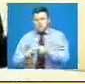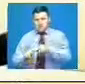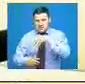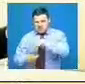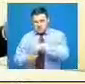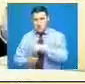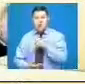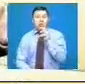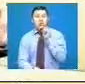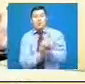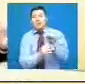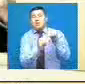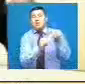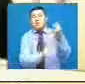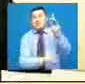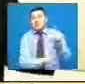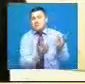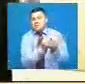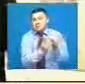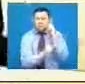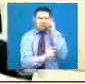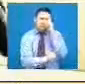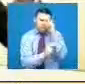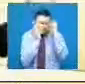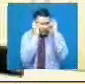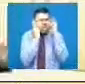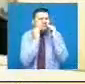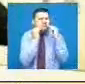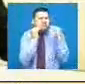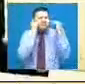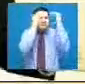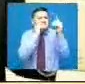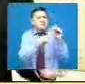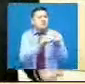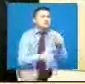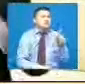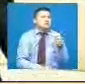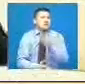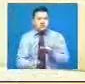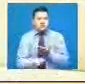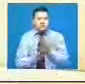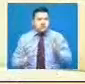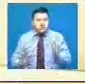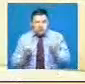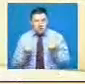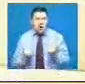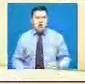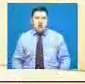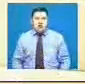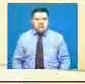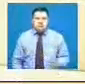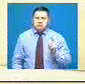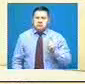que la Junta Directiva del Banco de la República, con su sabiduría, su autonomía, su independencia, considere necesario. Hasta el momento no ha